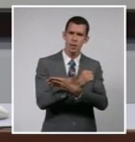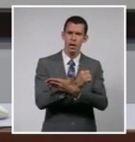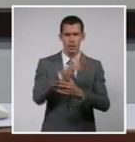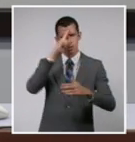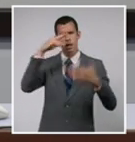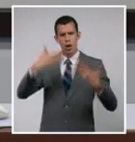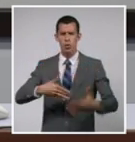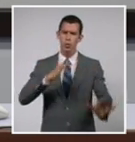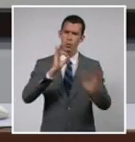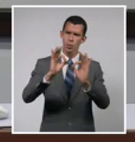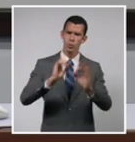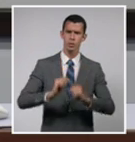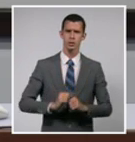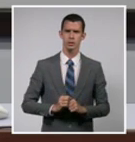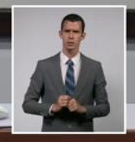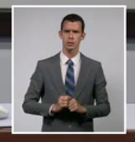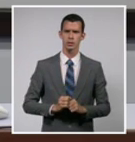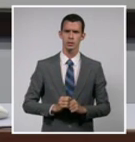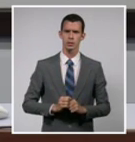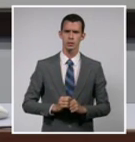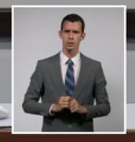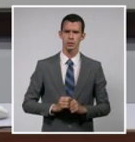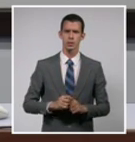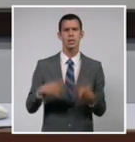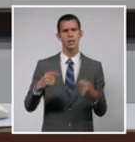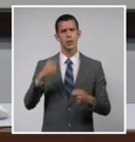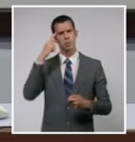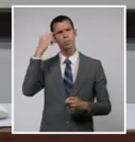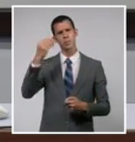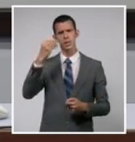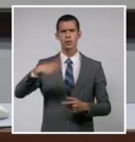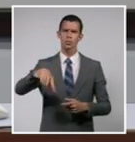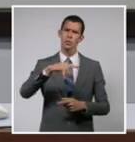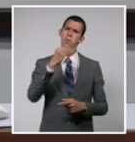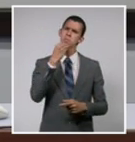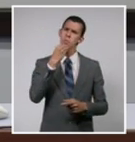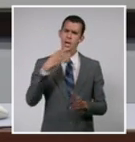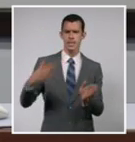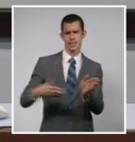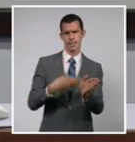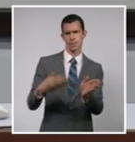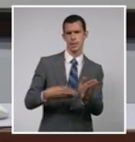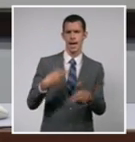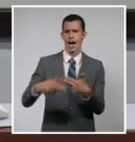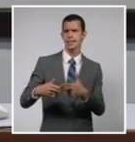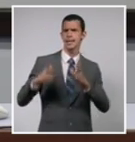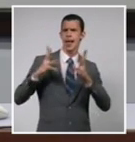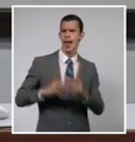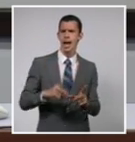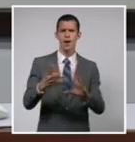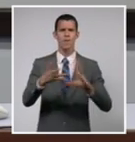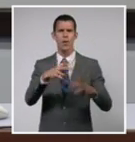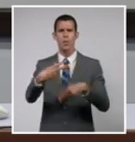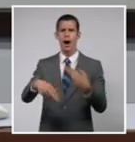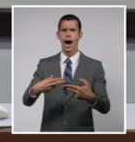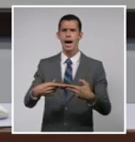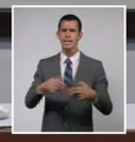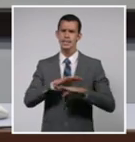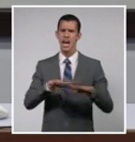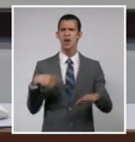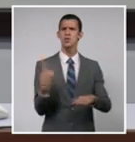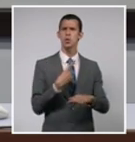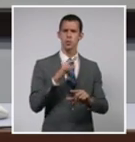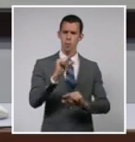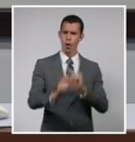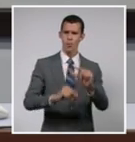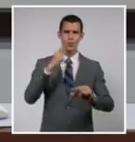Pensar que se pueden cometer indisciplinas y negligencias de todo tipo, porque en Cuba se ha logrado ganar la pelea a la muerte a partir de todo el